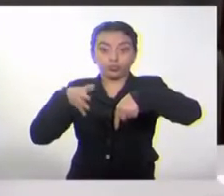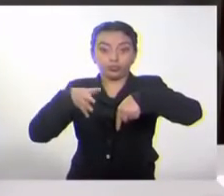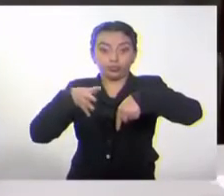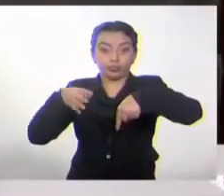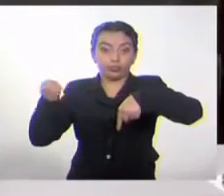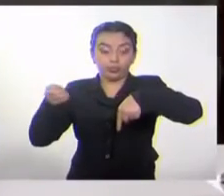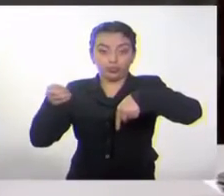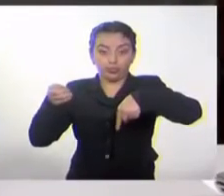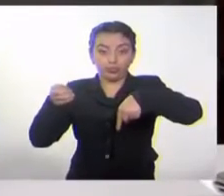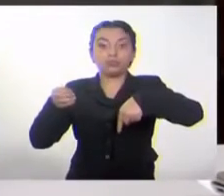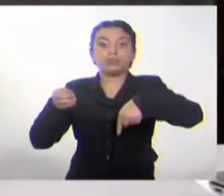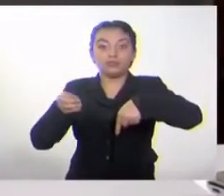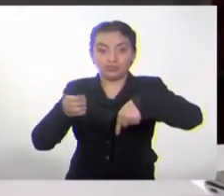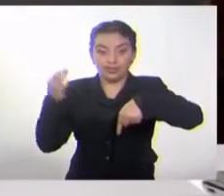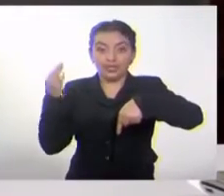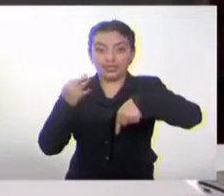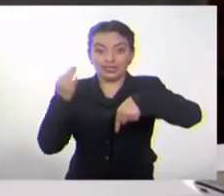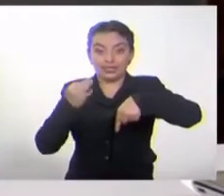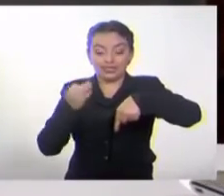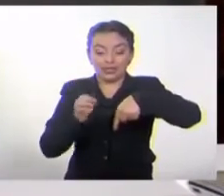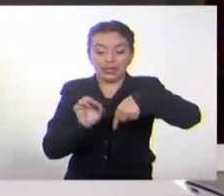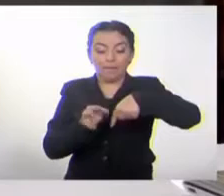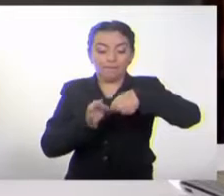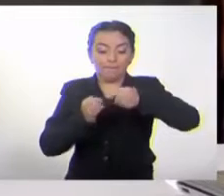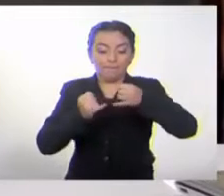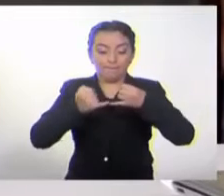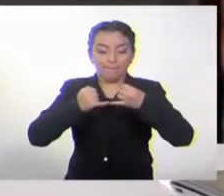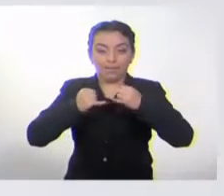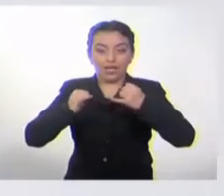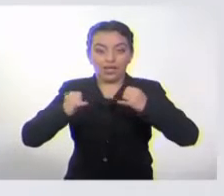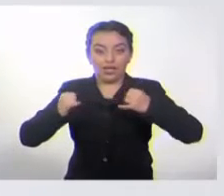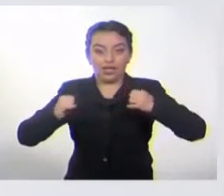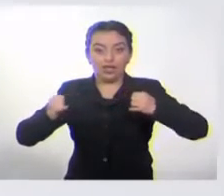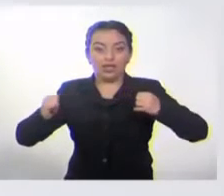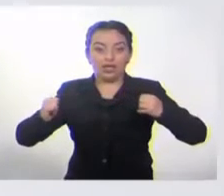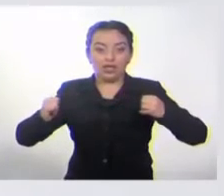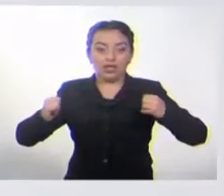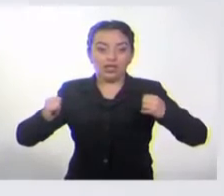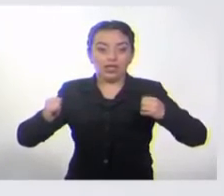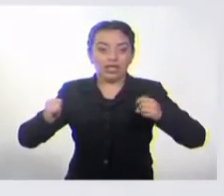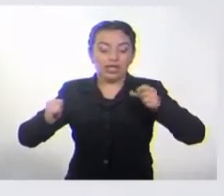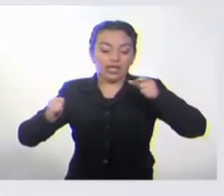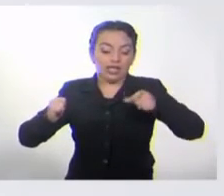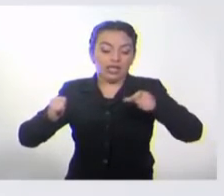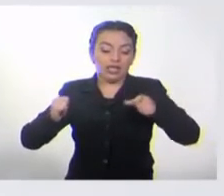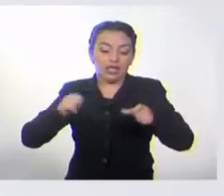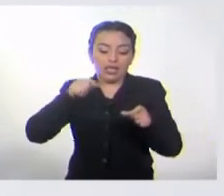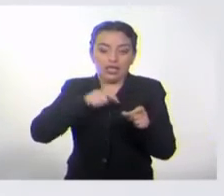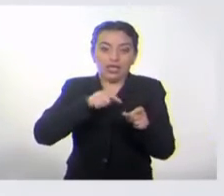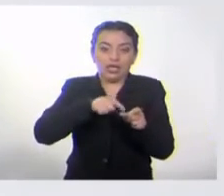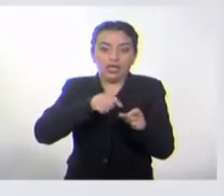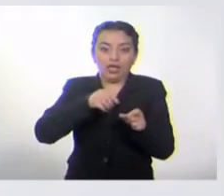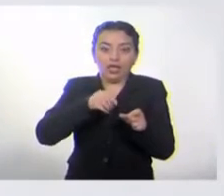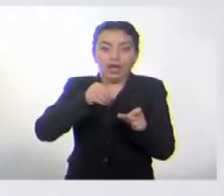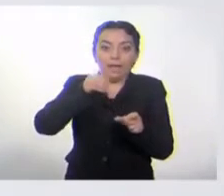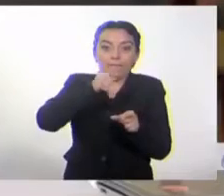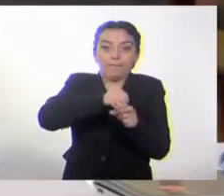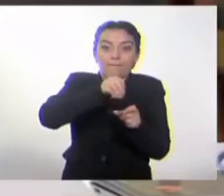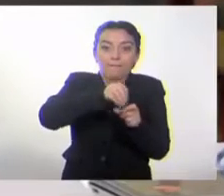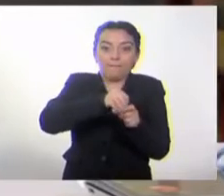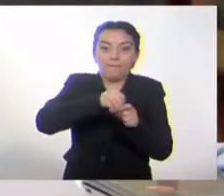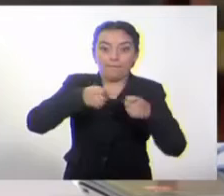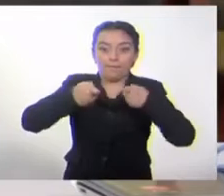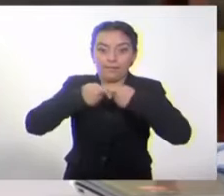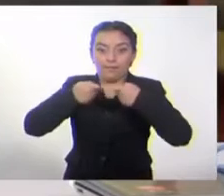pase corriente eléctrica, así que tenemos que energizar nuestro circuito. Aquí tenemos nuestra batería de